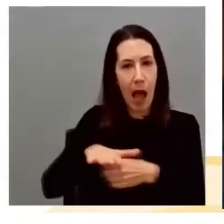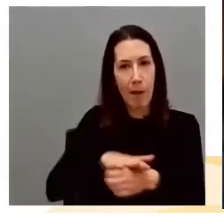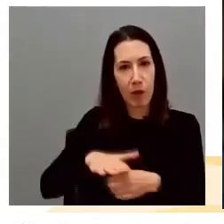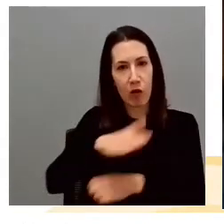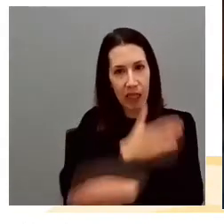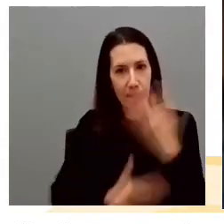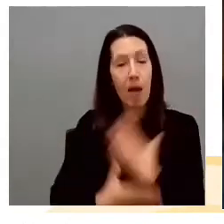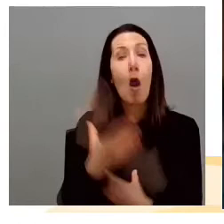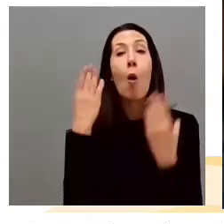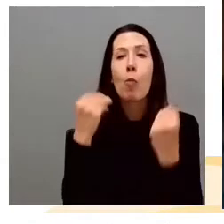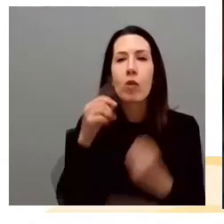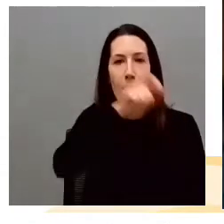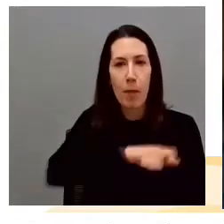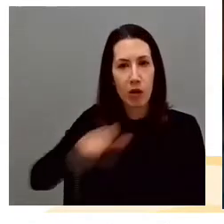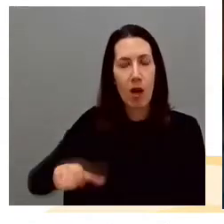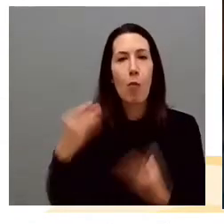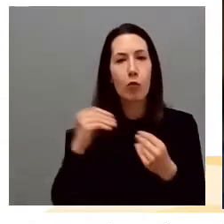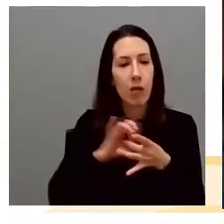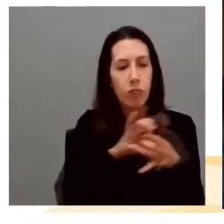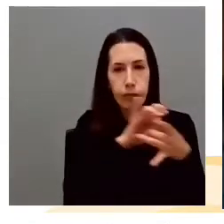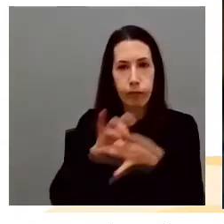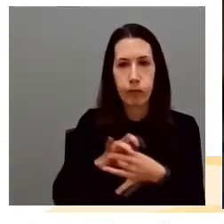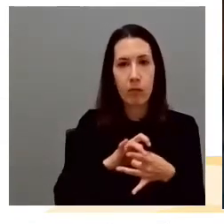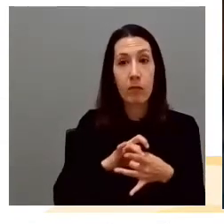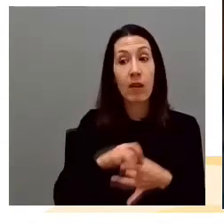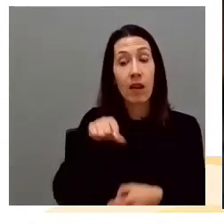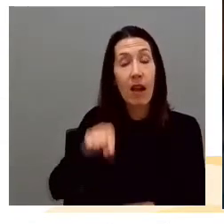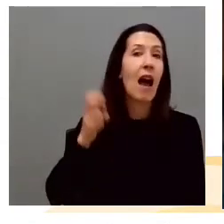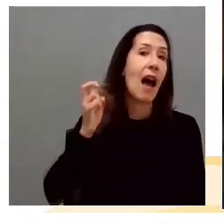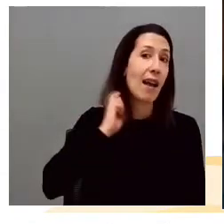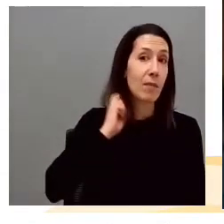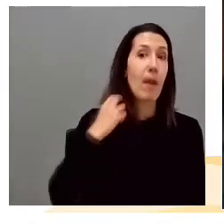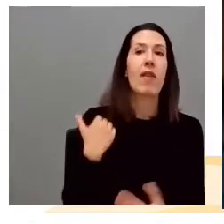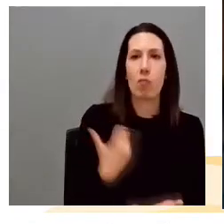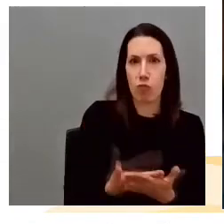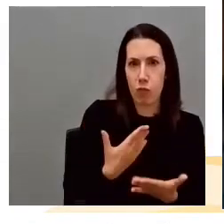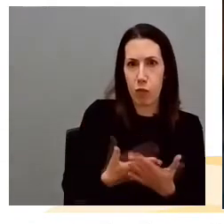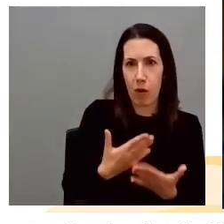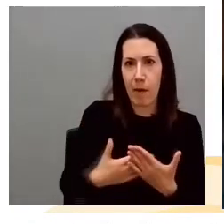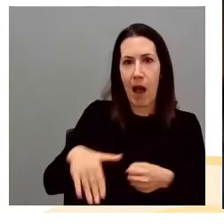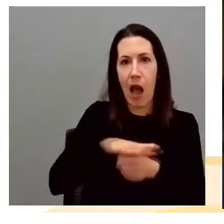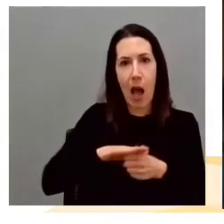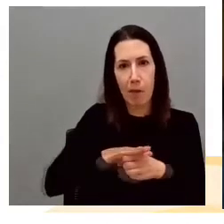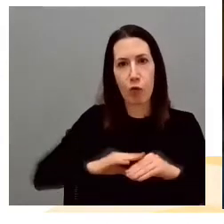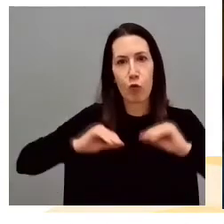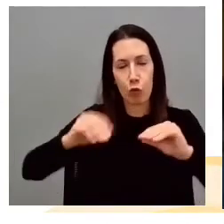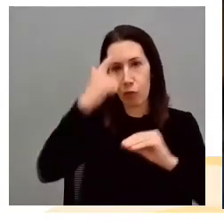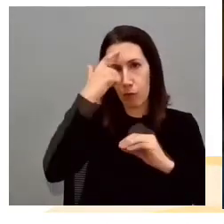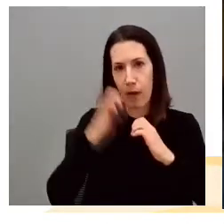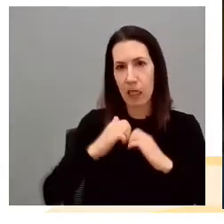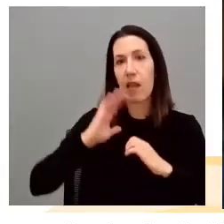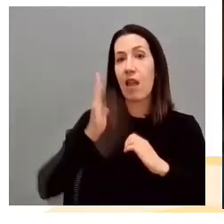mucha articulación y vertebración, y ASPACE lo demuestra en el ámbito de la parálisis cerebral y